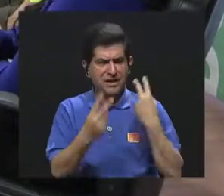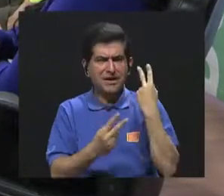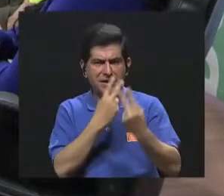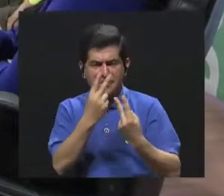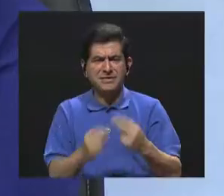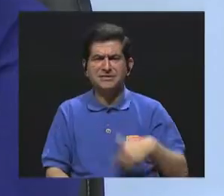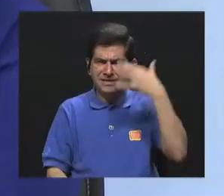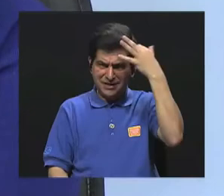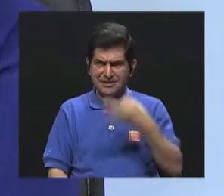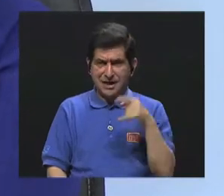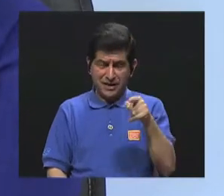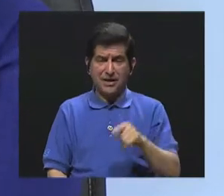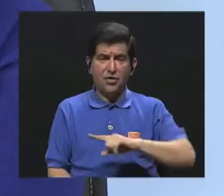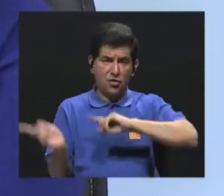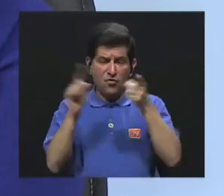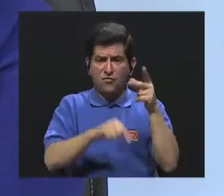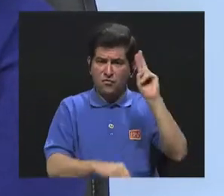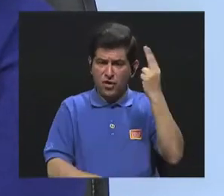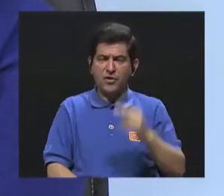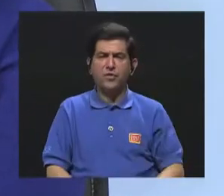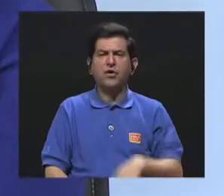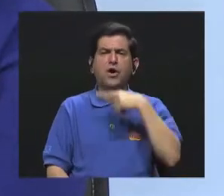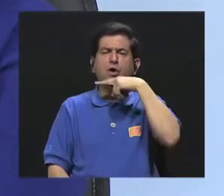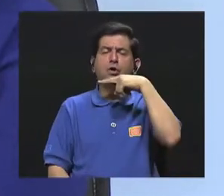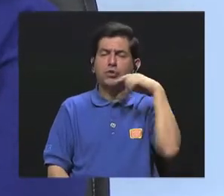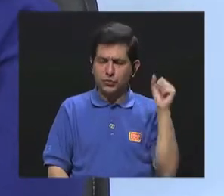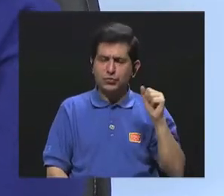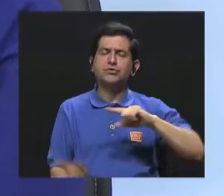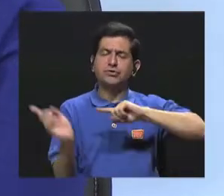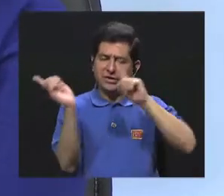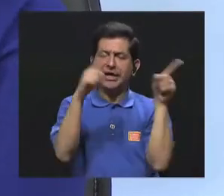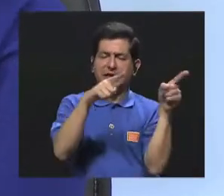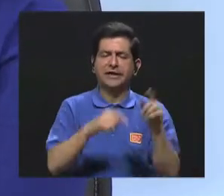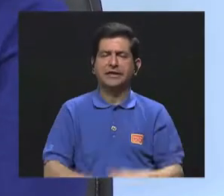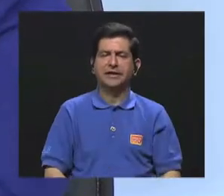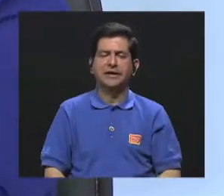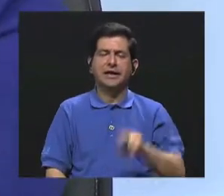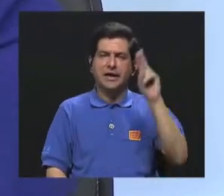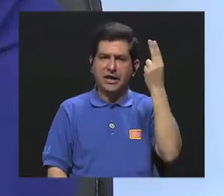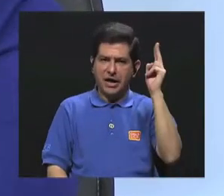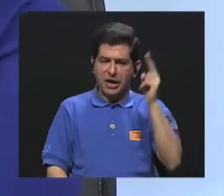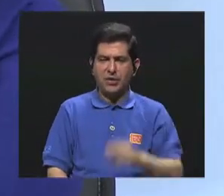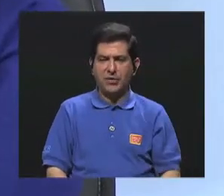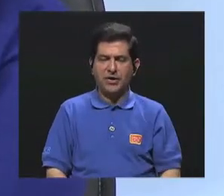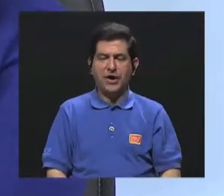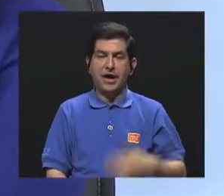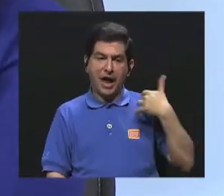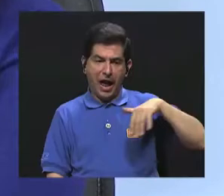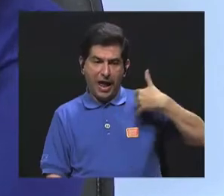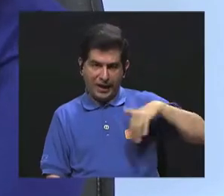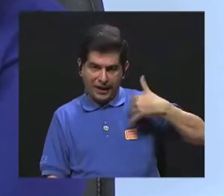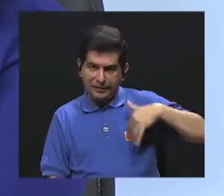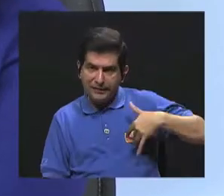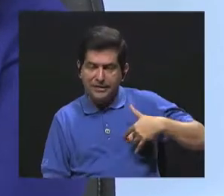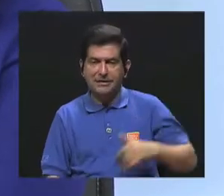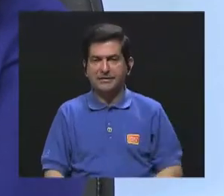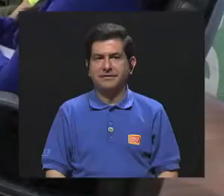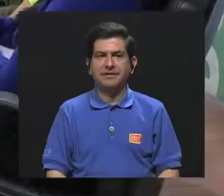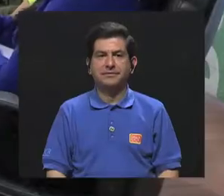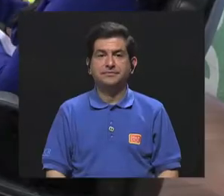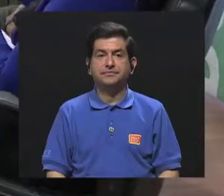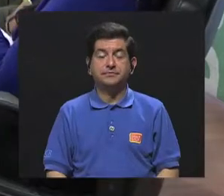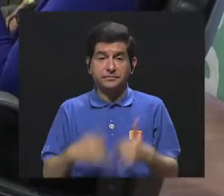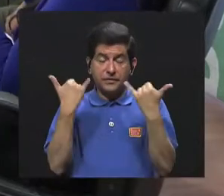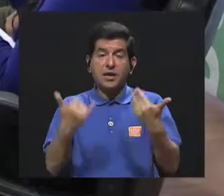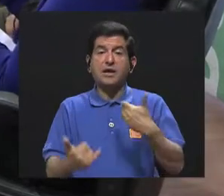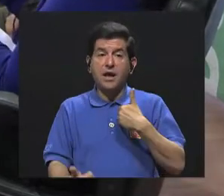me parece que fue a Uruguay. A Rusia. Fueron a Rusia, o sea, a Uruguay, estos chicos Argentina, internacionales, además. Sí, sí, sí, o sea, sí, ya sí. Además ahora